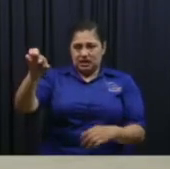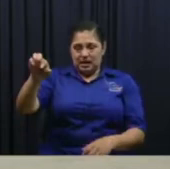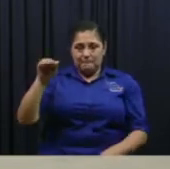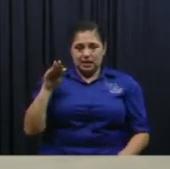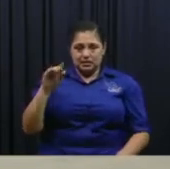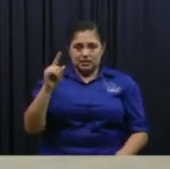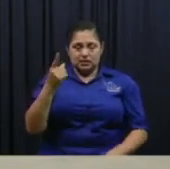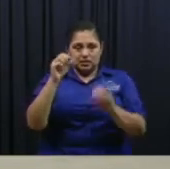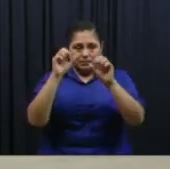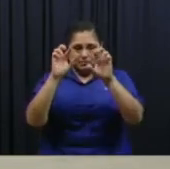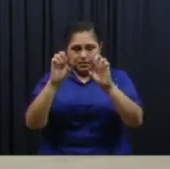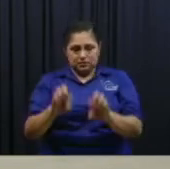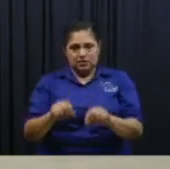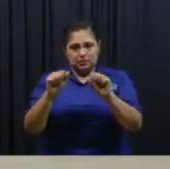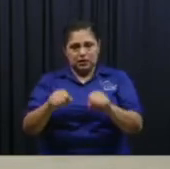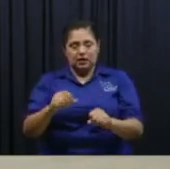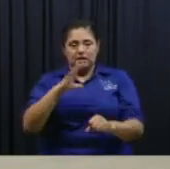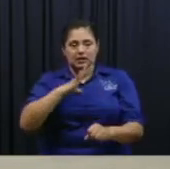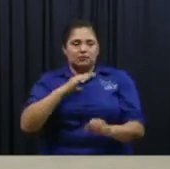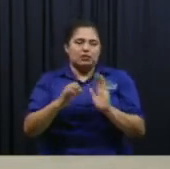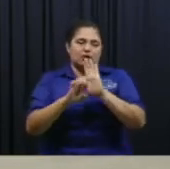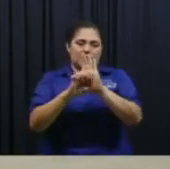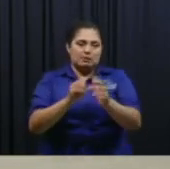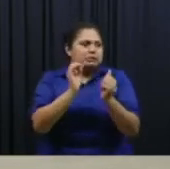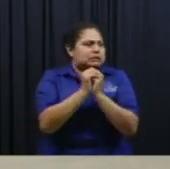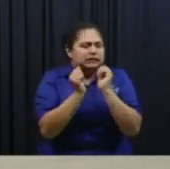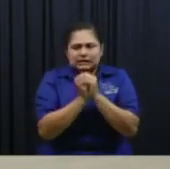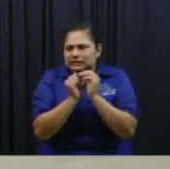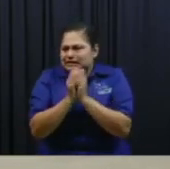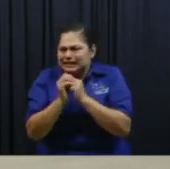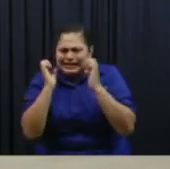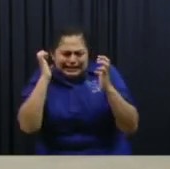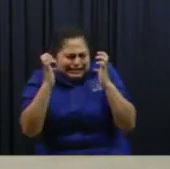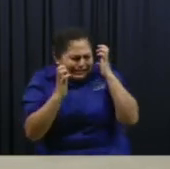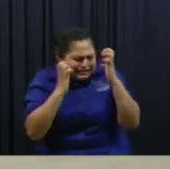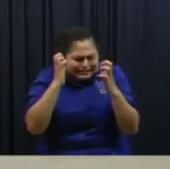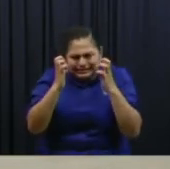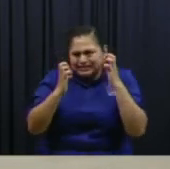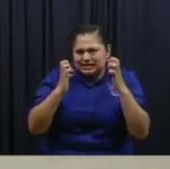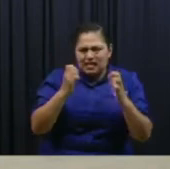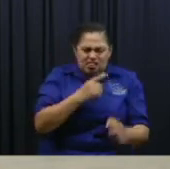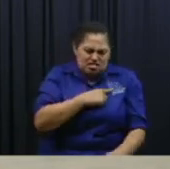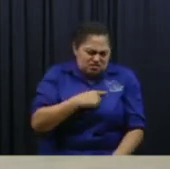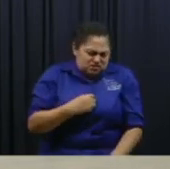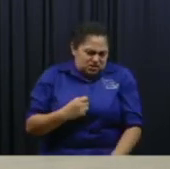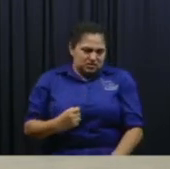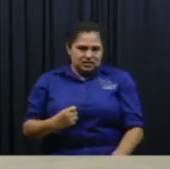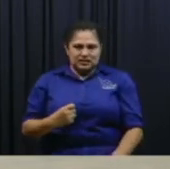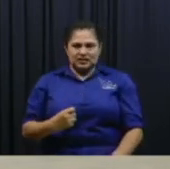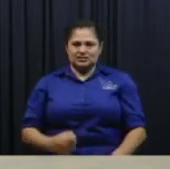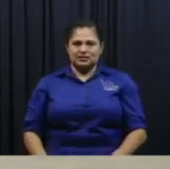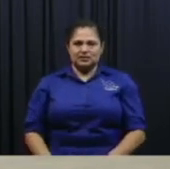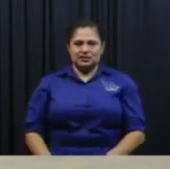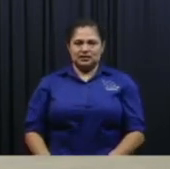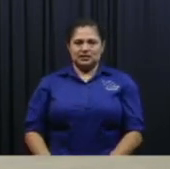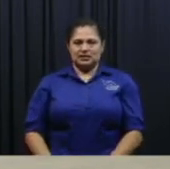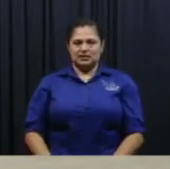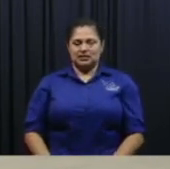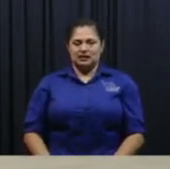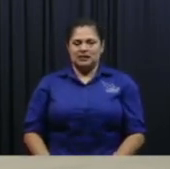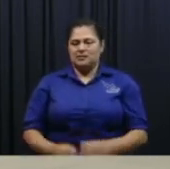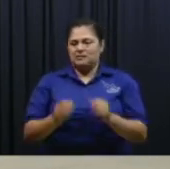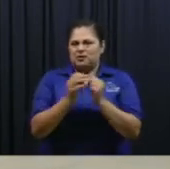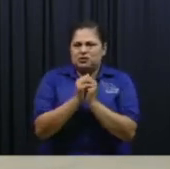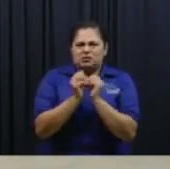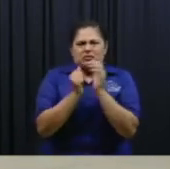la ansiedad La angustia el estrés la